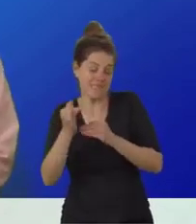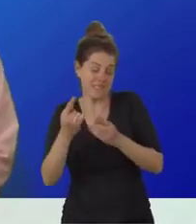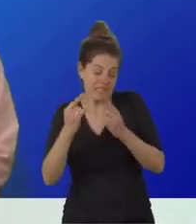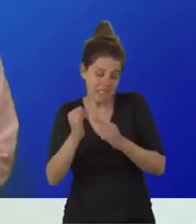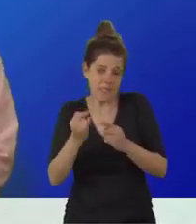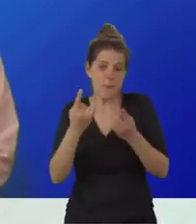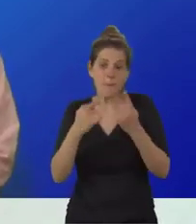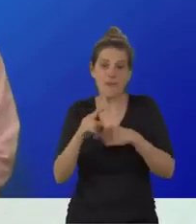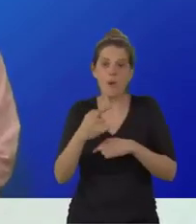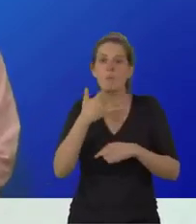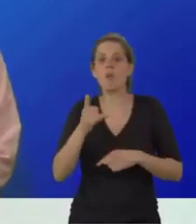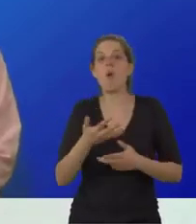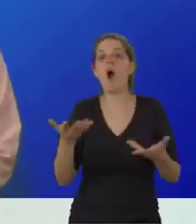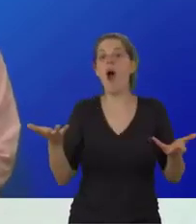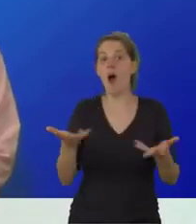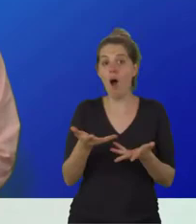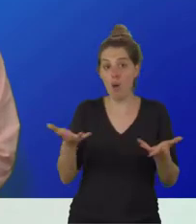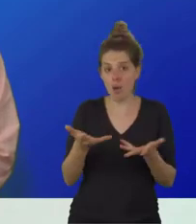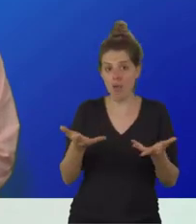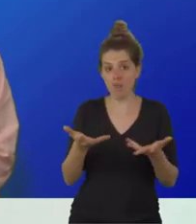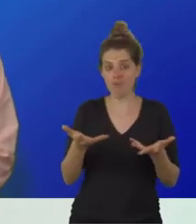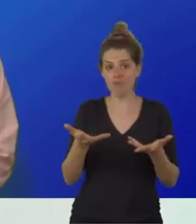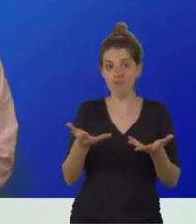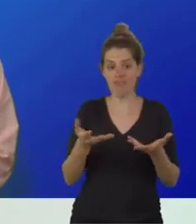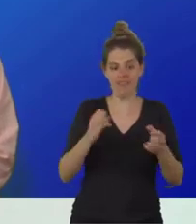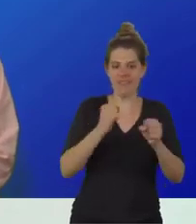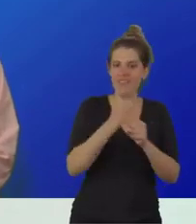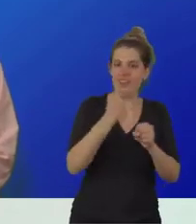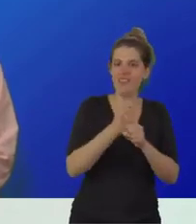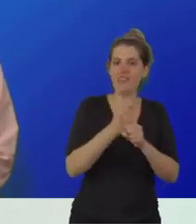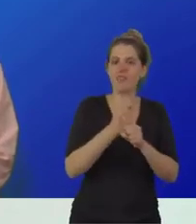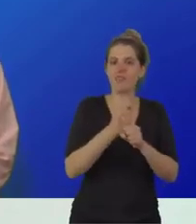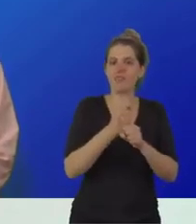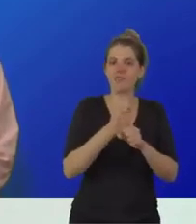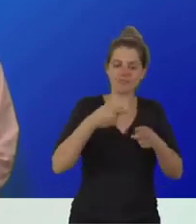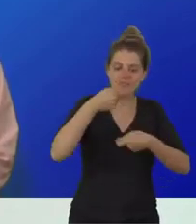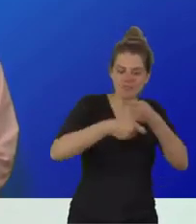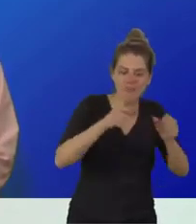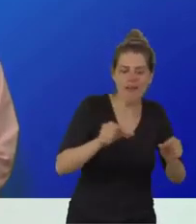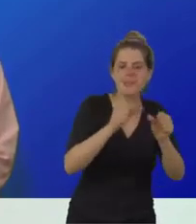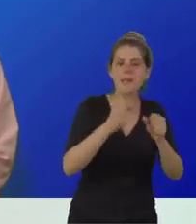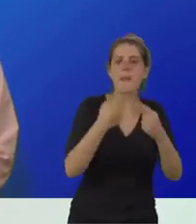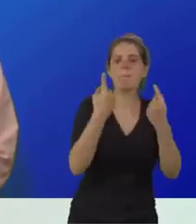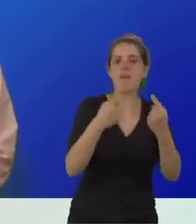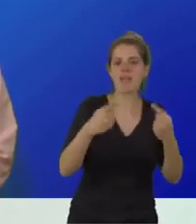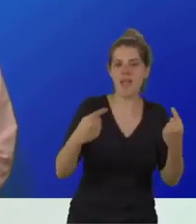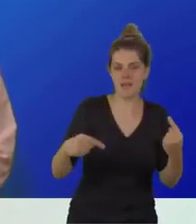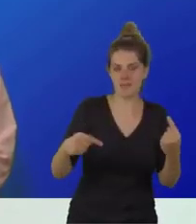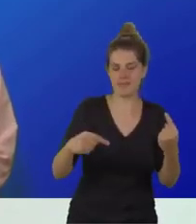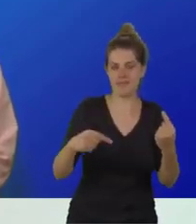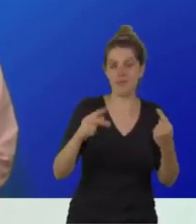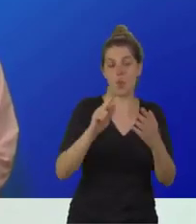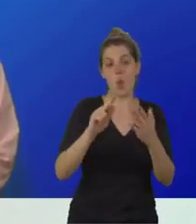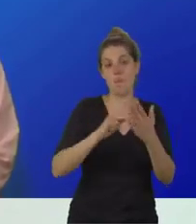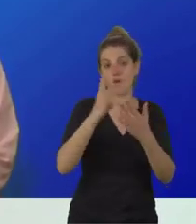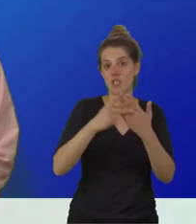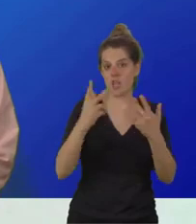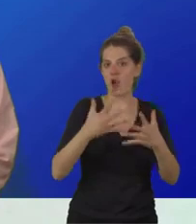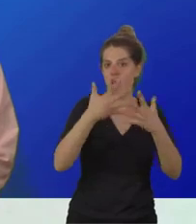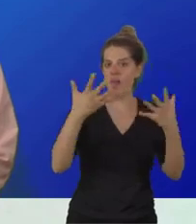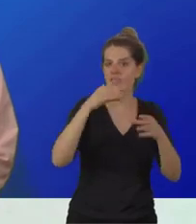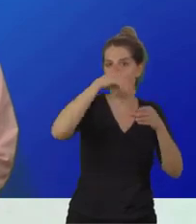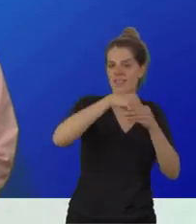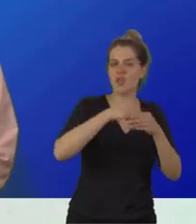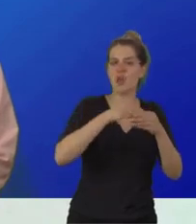aspecto más. Ahora, por ejemplo, estamos trabajando en la confección de materiales, que es un gran proyecto que está teniendo